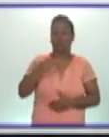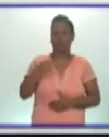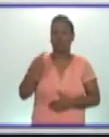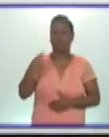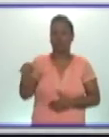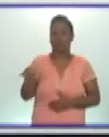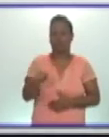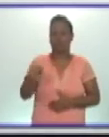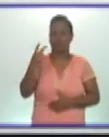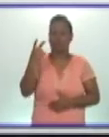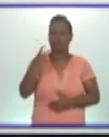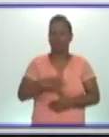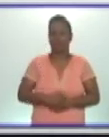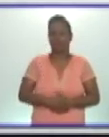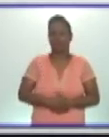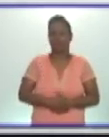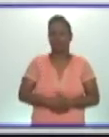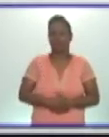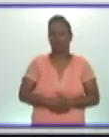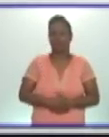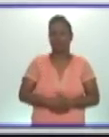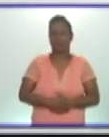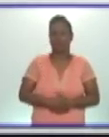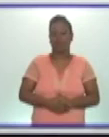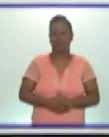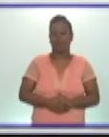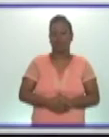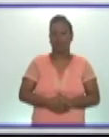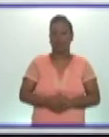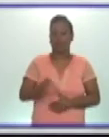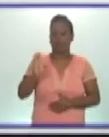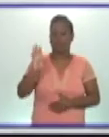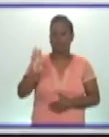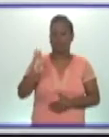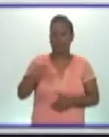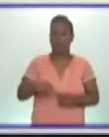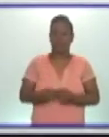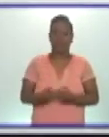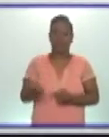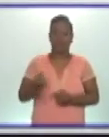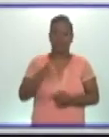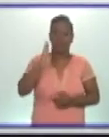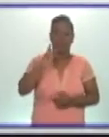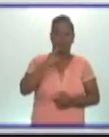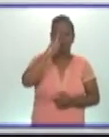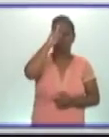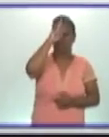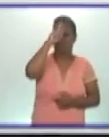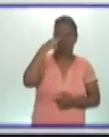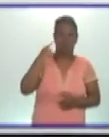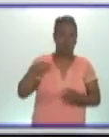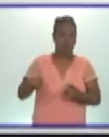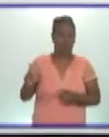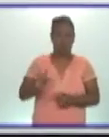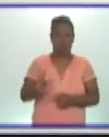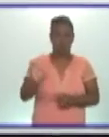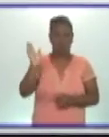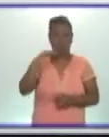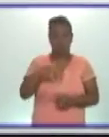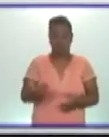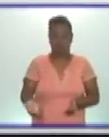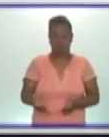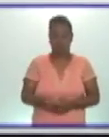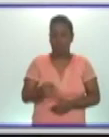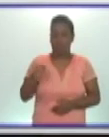es igual a 2. Ahora b. Pero b nada más está en el término del numerador. En el del denominador no está. Por lo tanto, lo